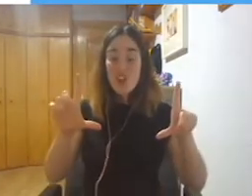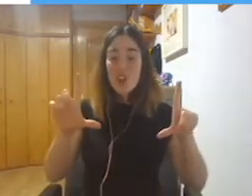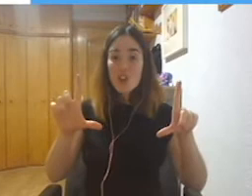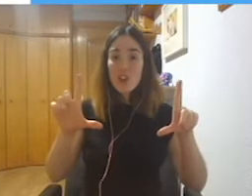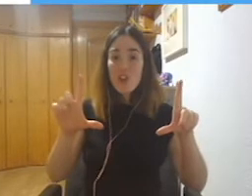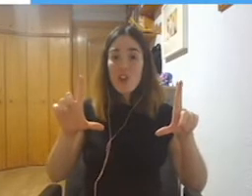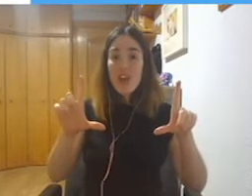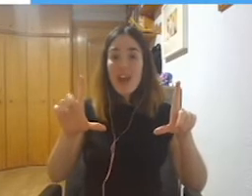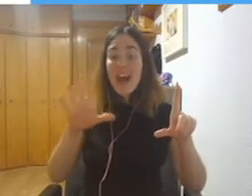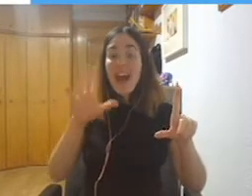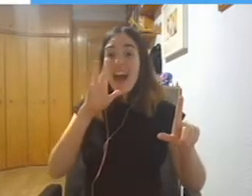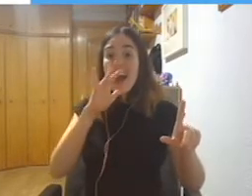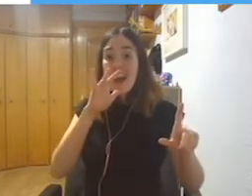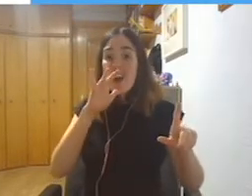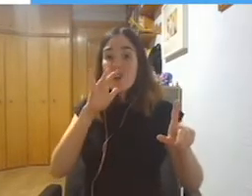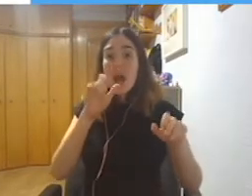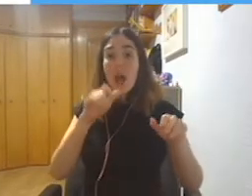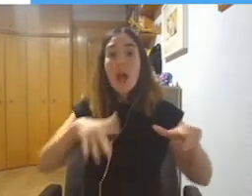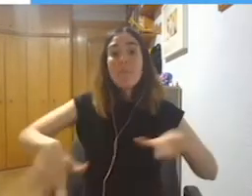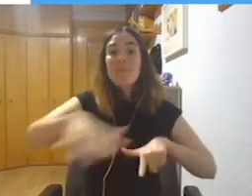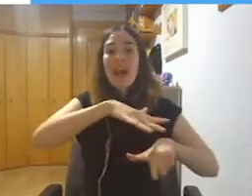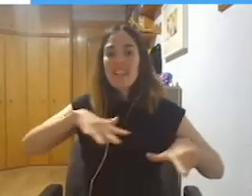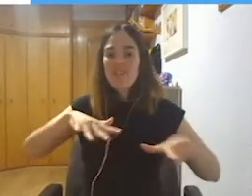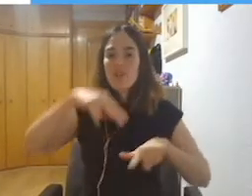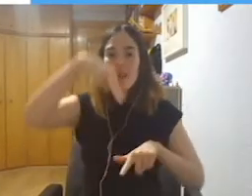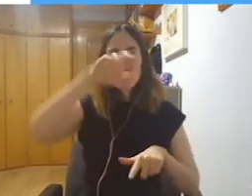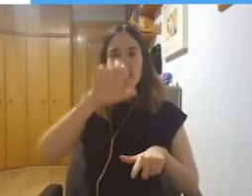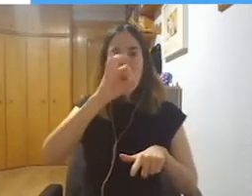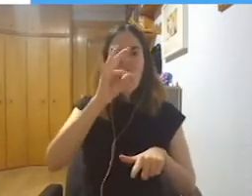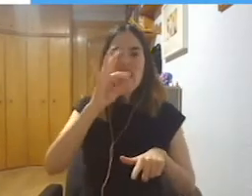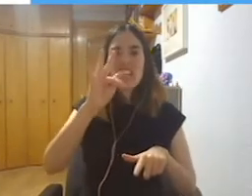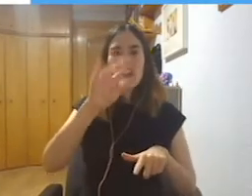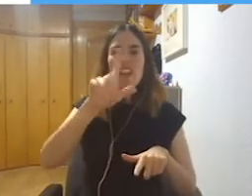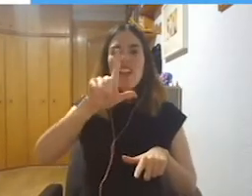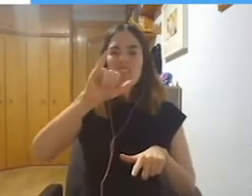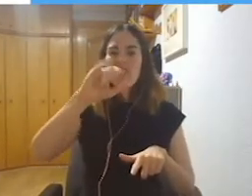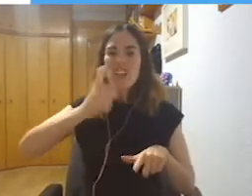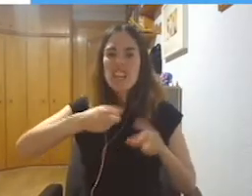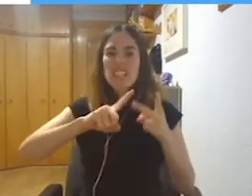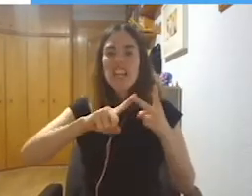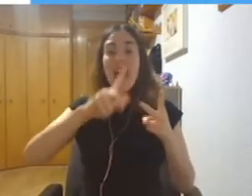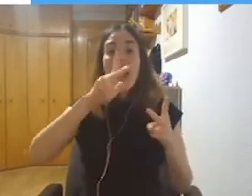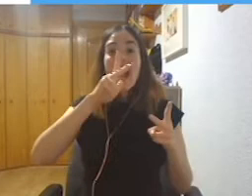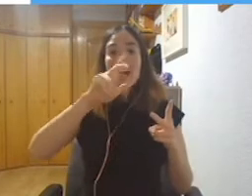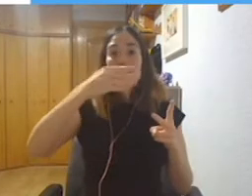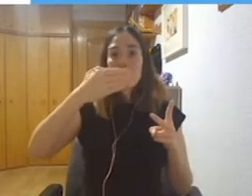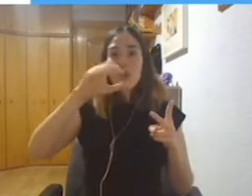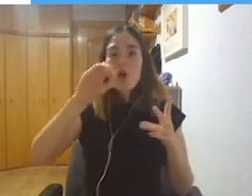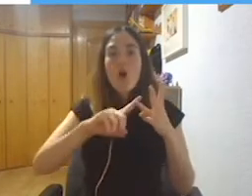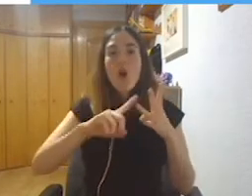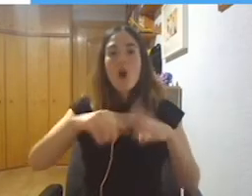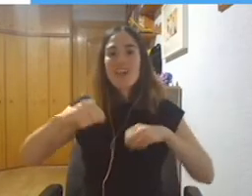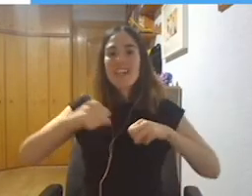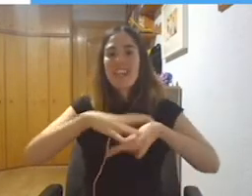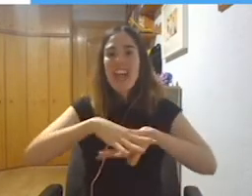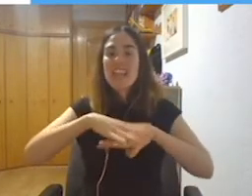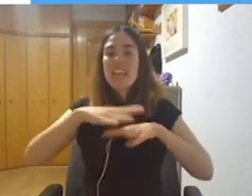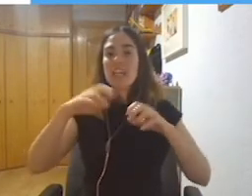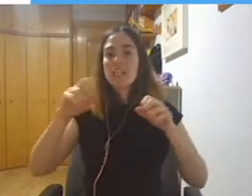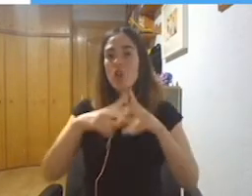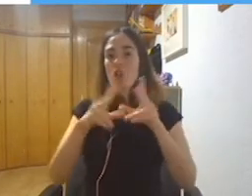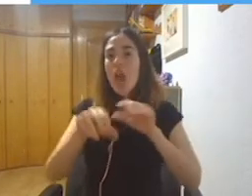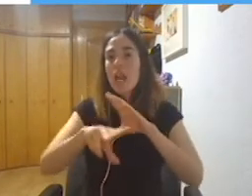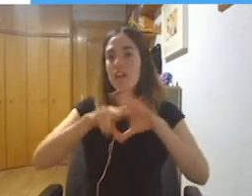ahora existen las plataformas, existe Netflix, existe HBO, existen redes sociales de vídeo, que son, por